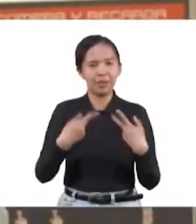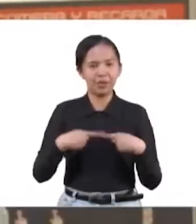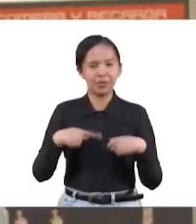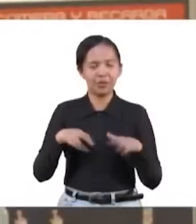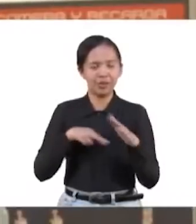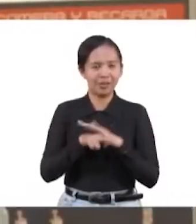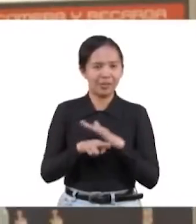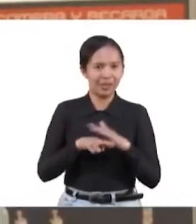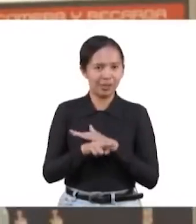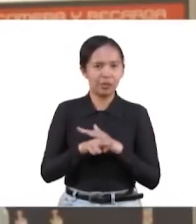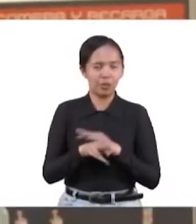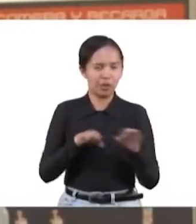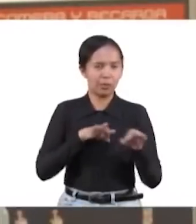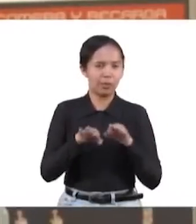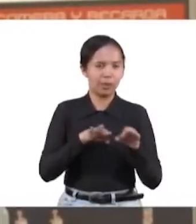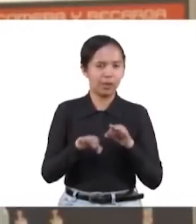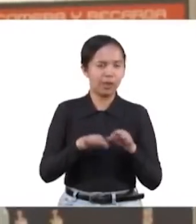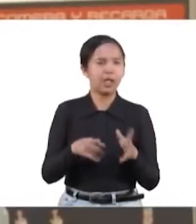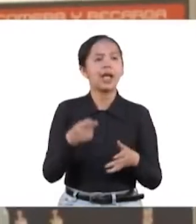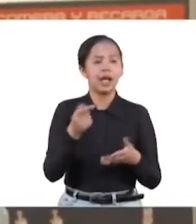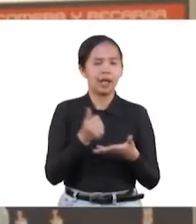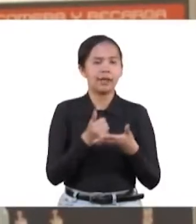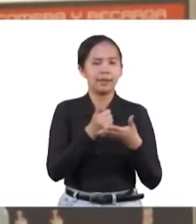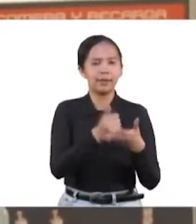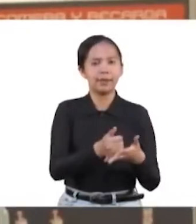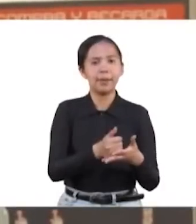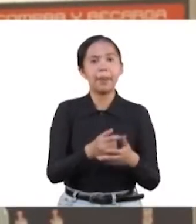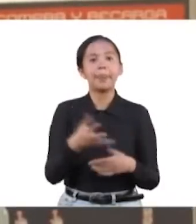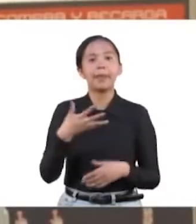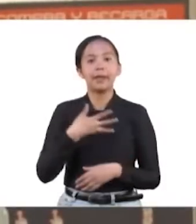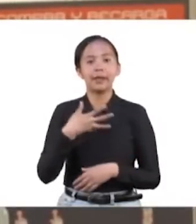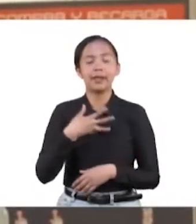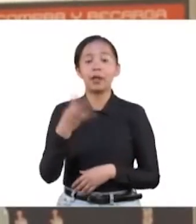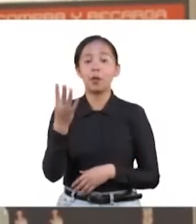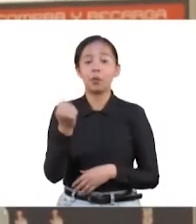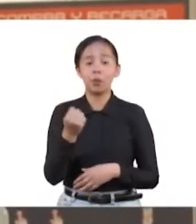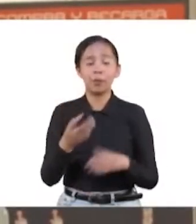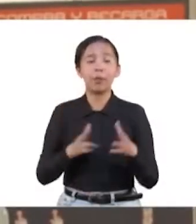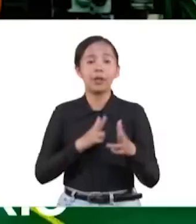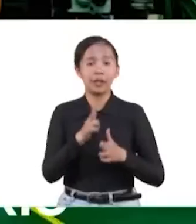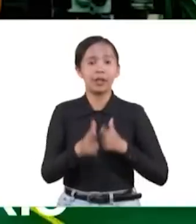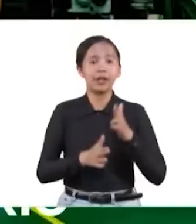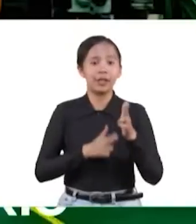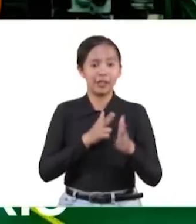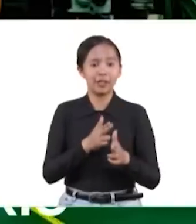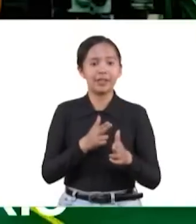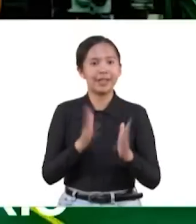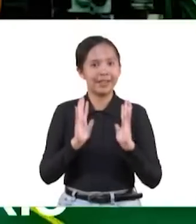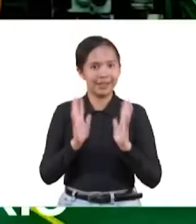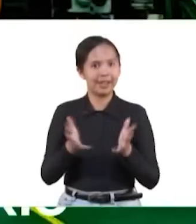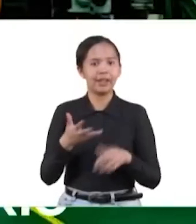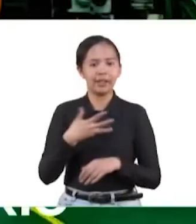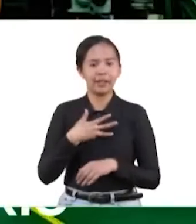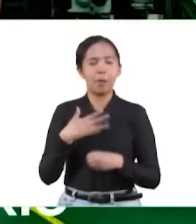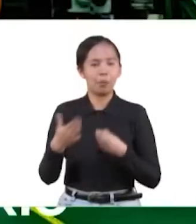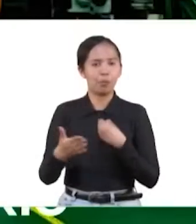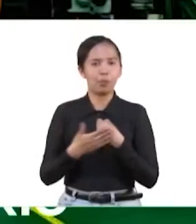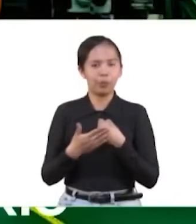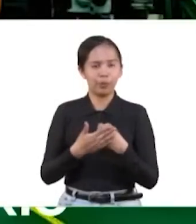Rosario. Es decir, ya hay 9 de los 29 trenes ya en México y seguirán